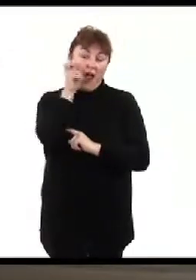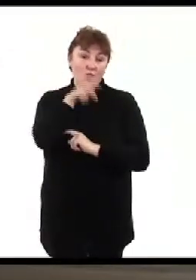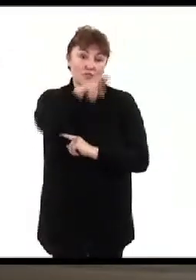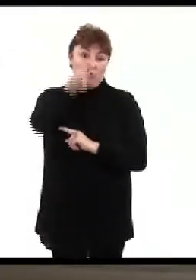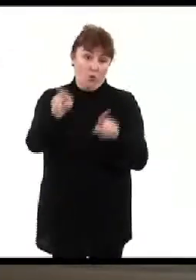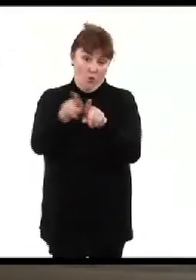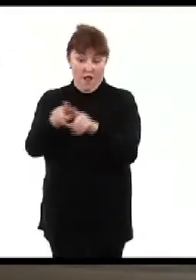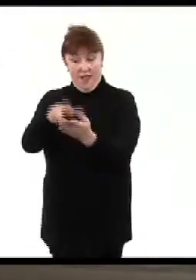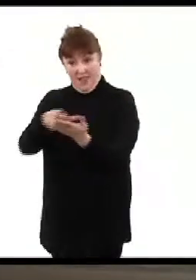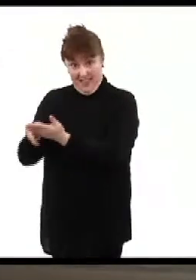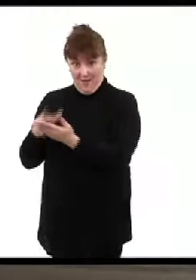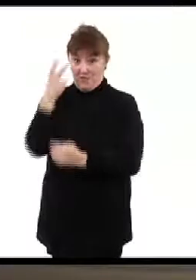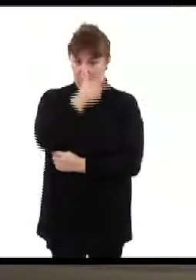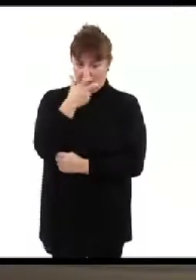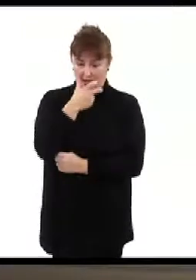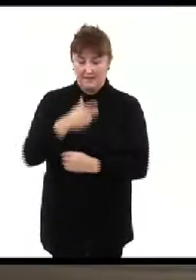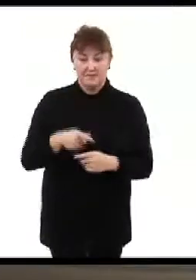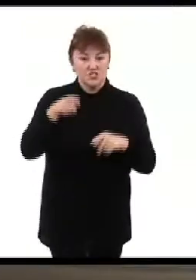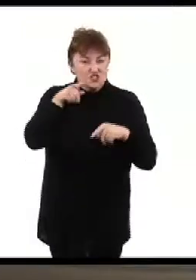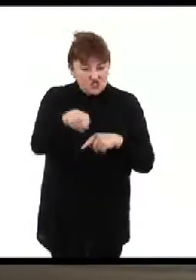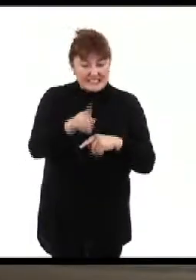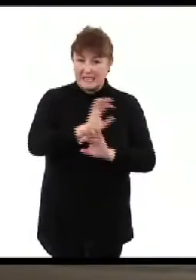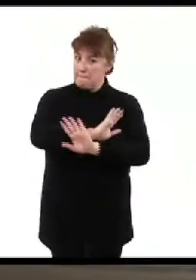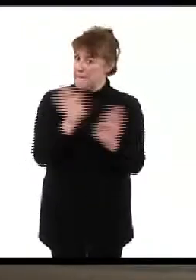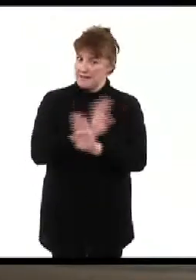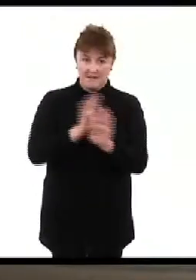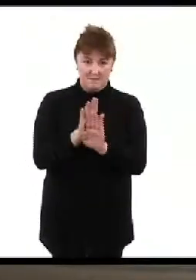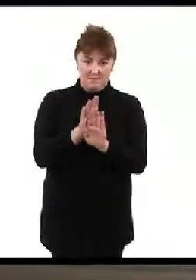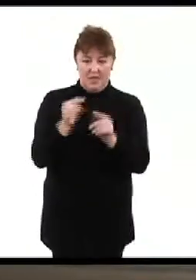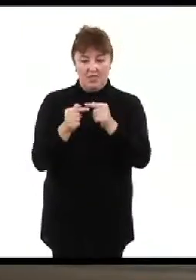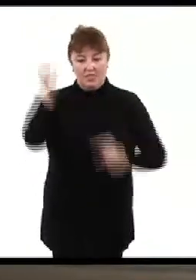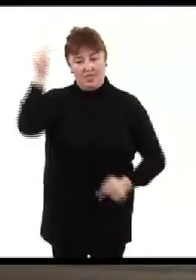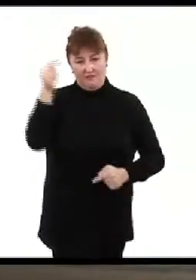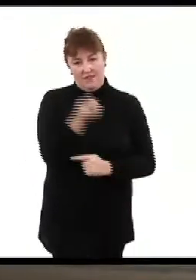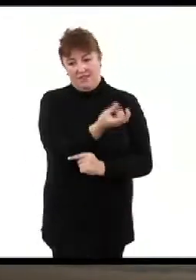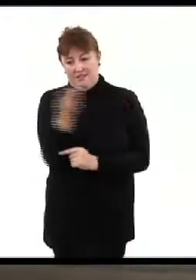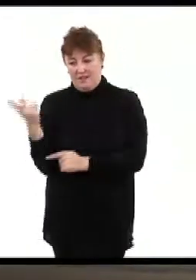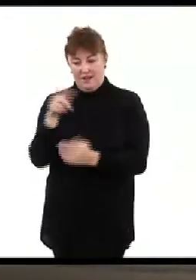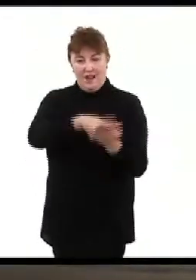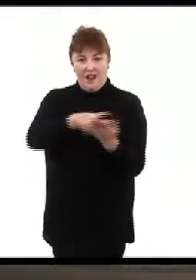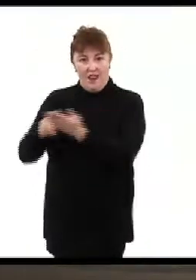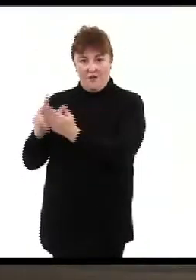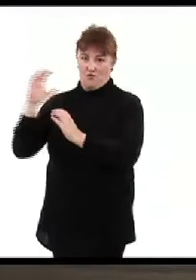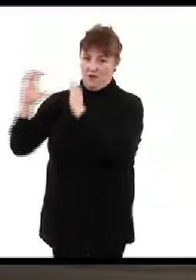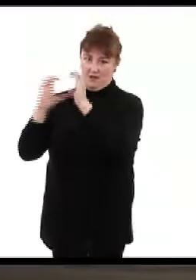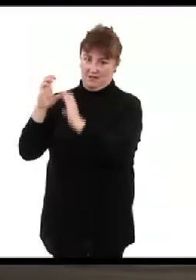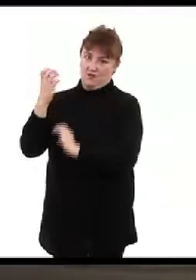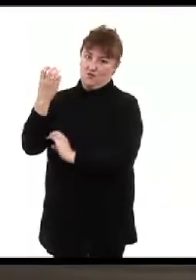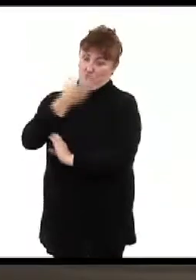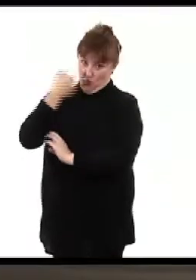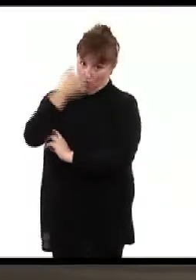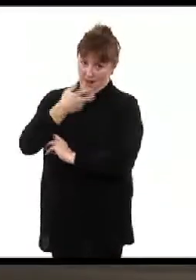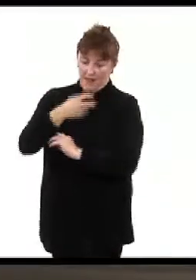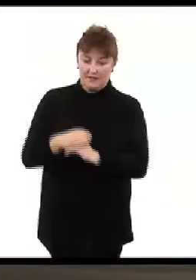acústico-vocal. Y en eso, solo en eso, se distingue del resto de las expresiones comunicativas. Ante